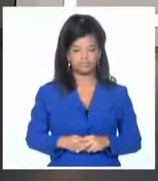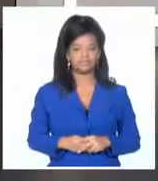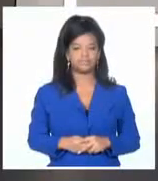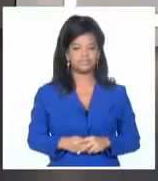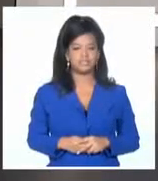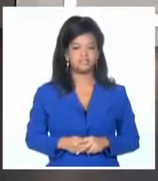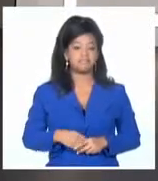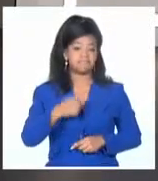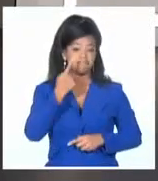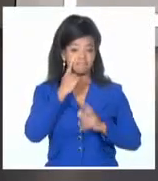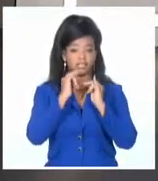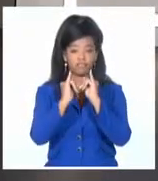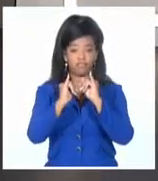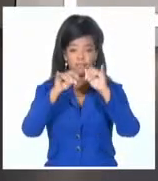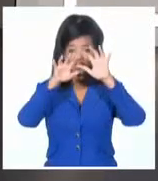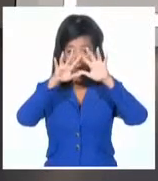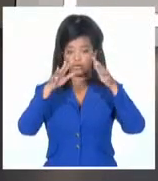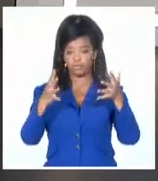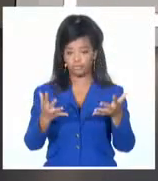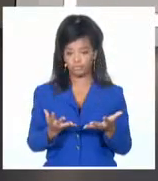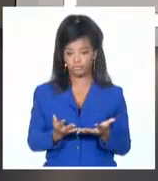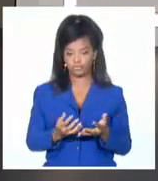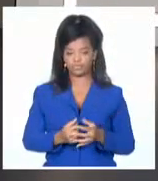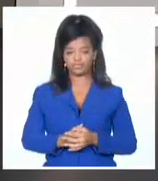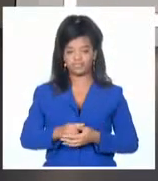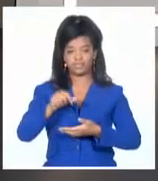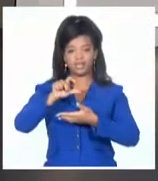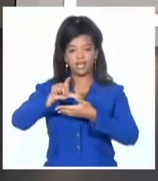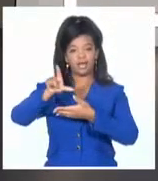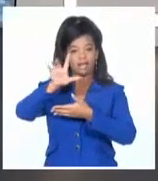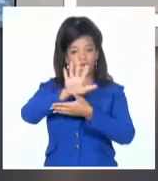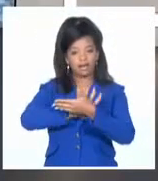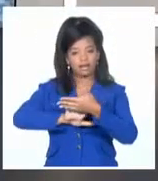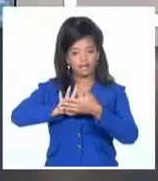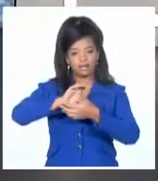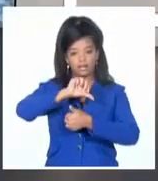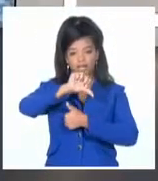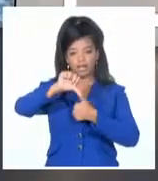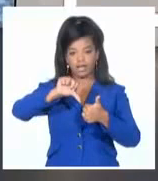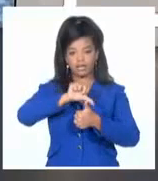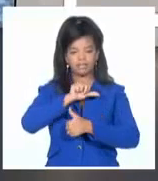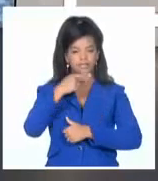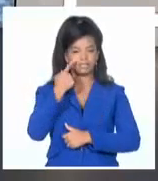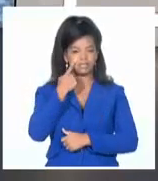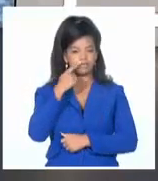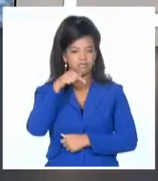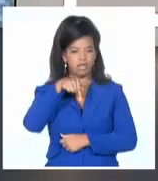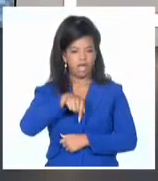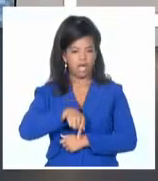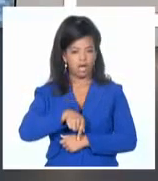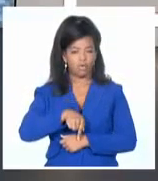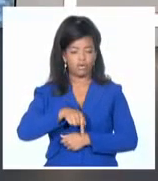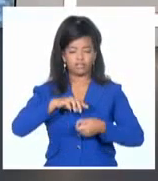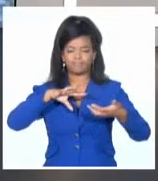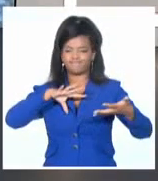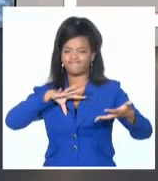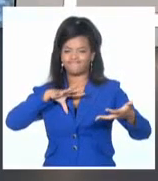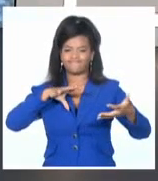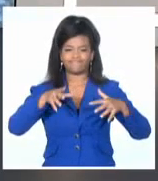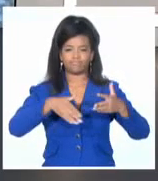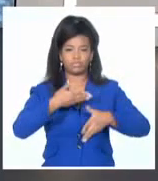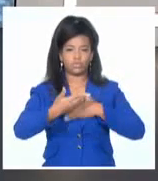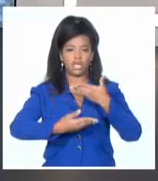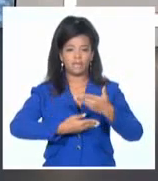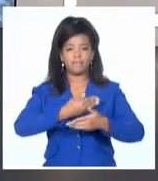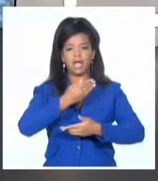Veamos qué sucede más allá de las fronteras cubanas. América Latina y el Caribe atraviesan por una de las mayores y más complejas crisis de migración